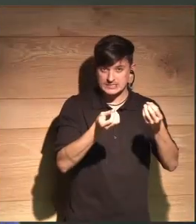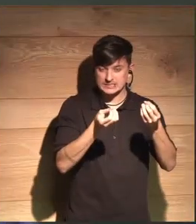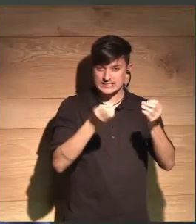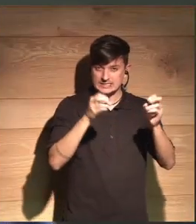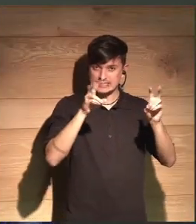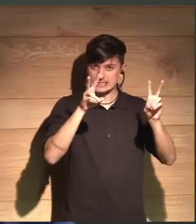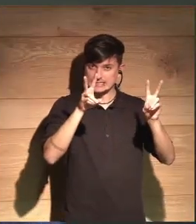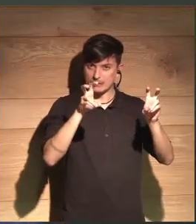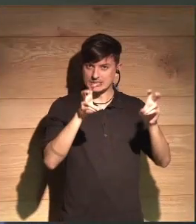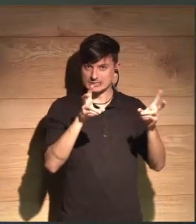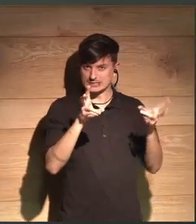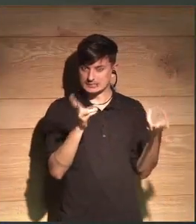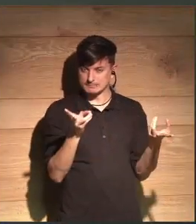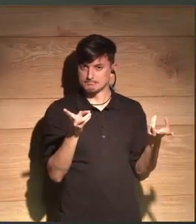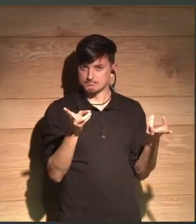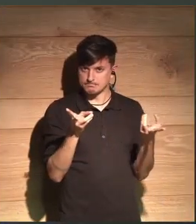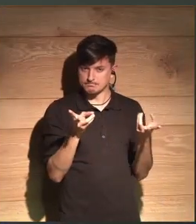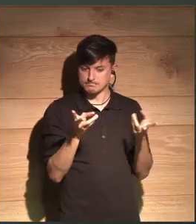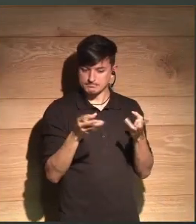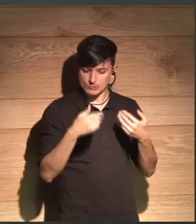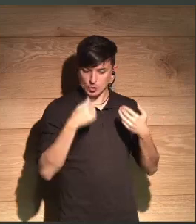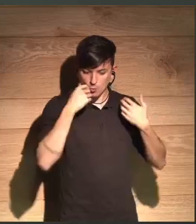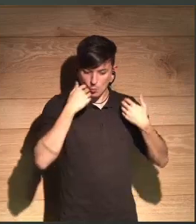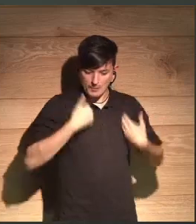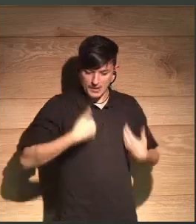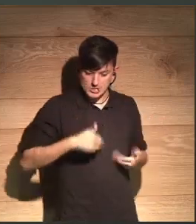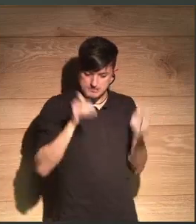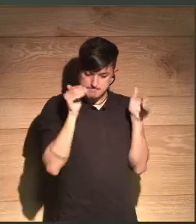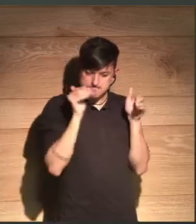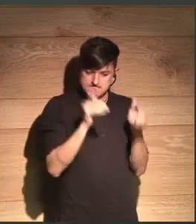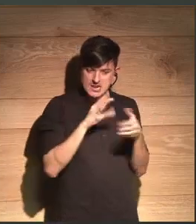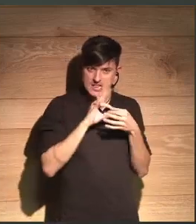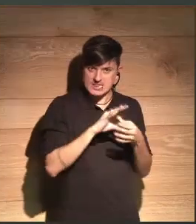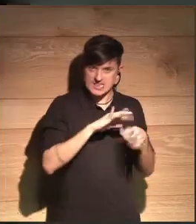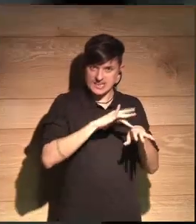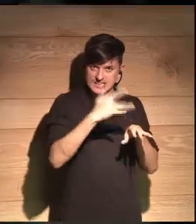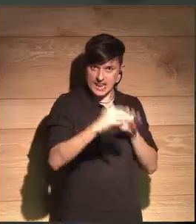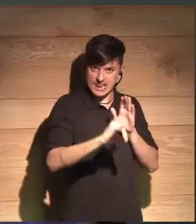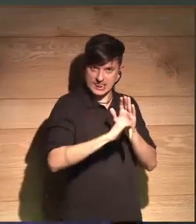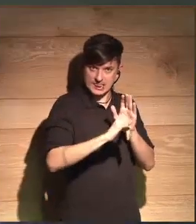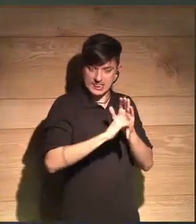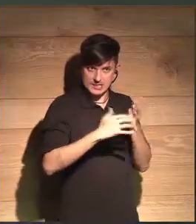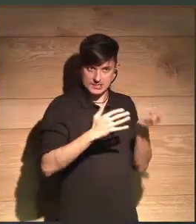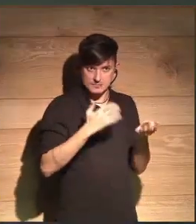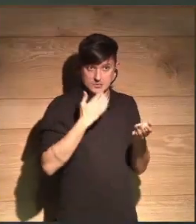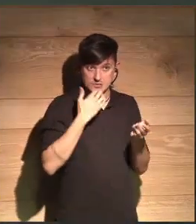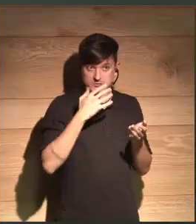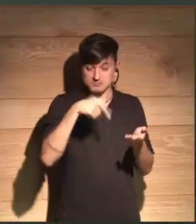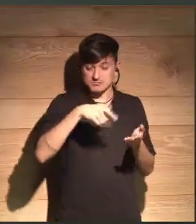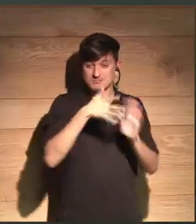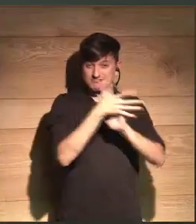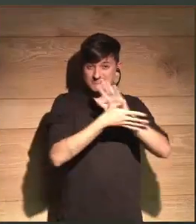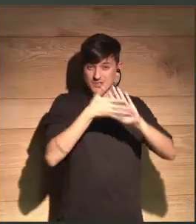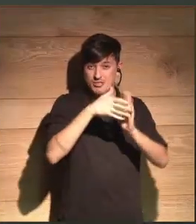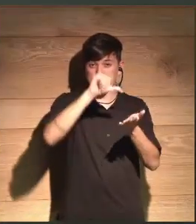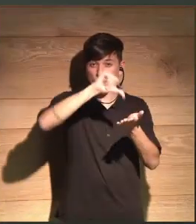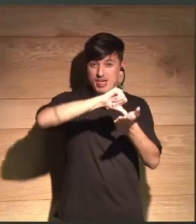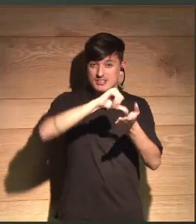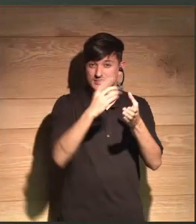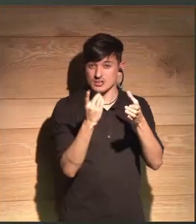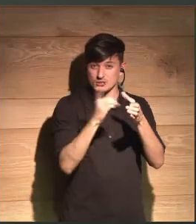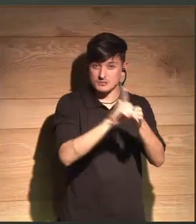íntimas a los humanos digitales lo iniciamos hablando de ciudades de ciudades inclusivas y